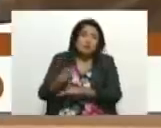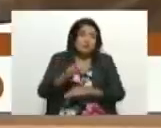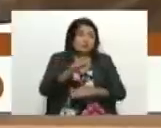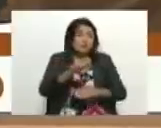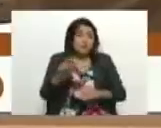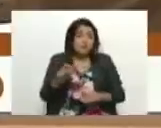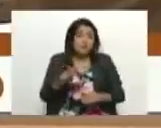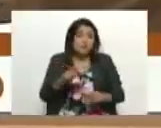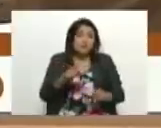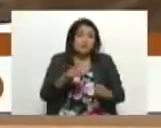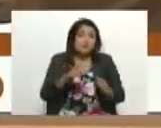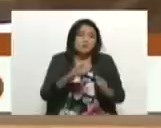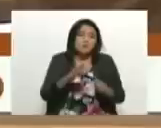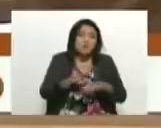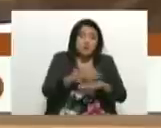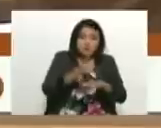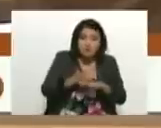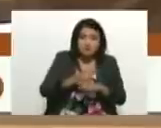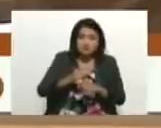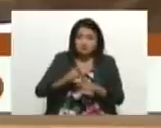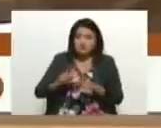a otro o a otro o a otro? No.